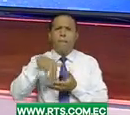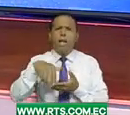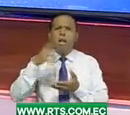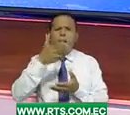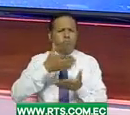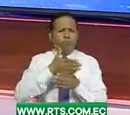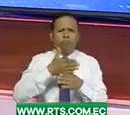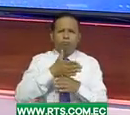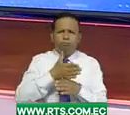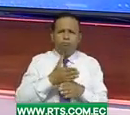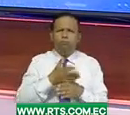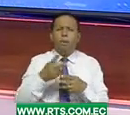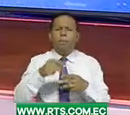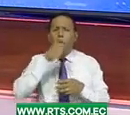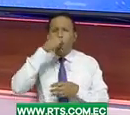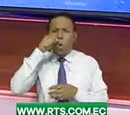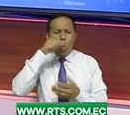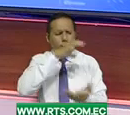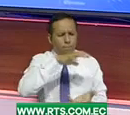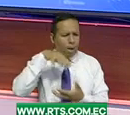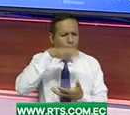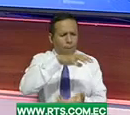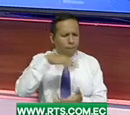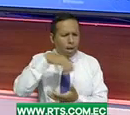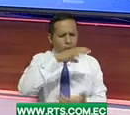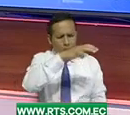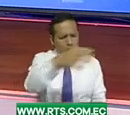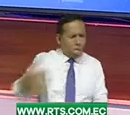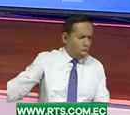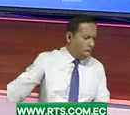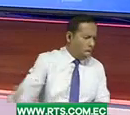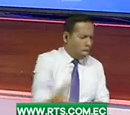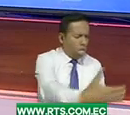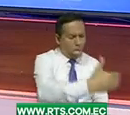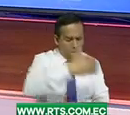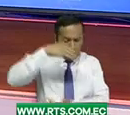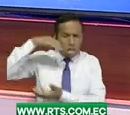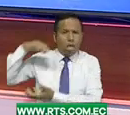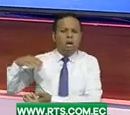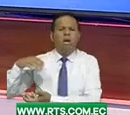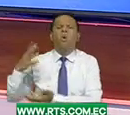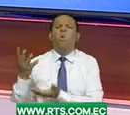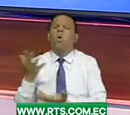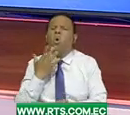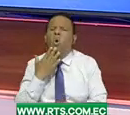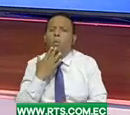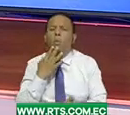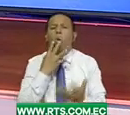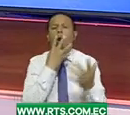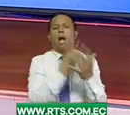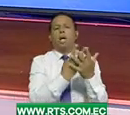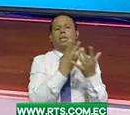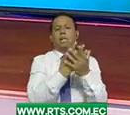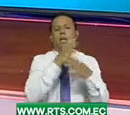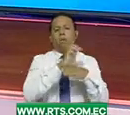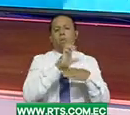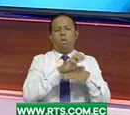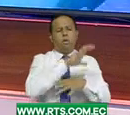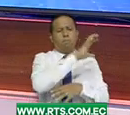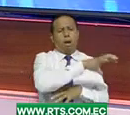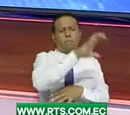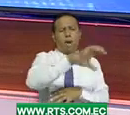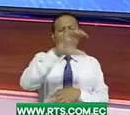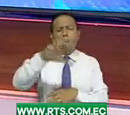de droga fueron decomisados en más de 4.000 operativos en las cárceles del país. Así lo dio a conocer